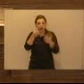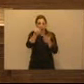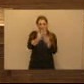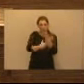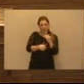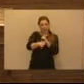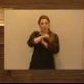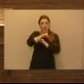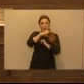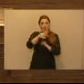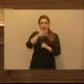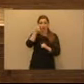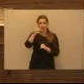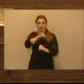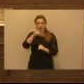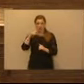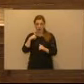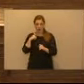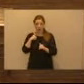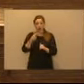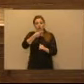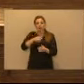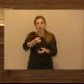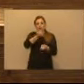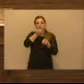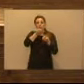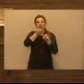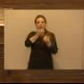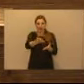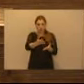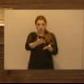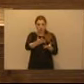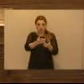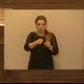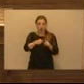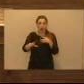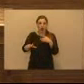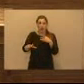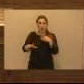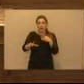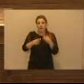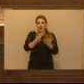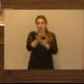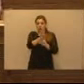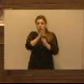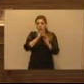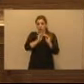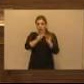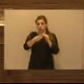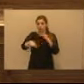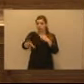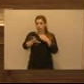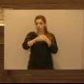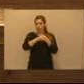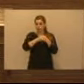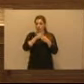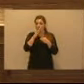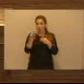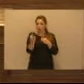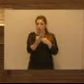de intereses privados. Nosotros planteamos una adición a su moción en la cual se blindara,